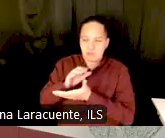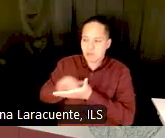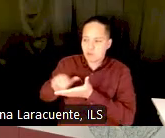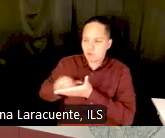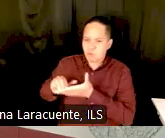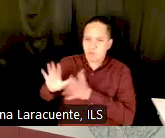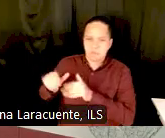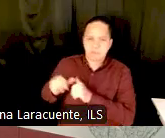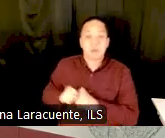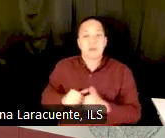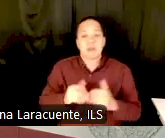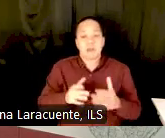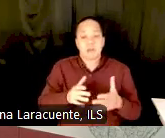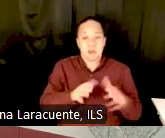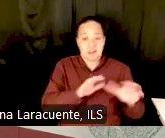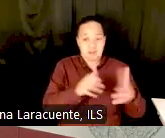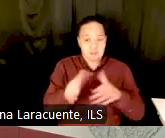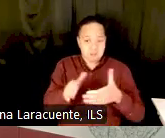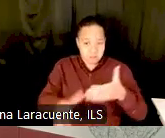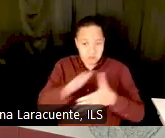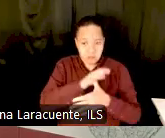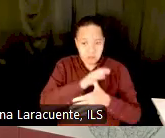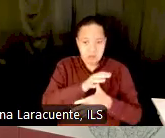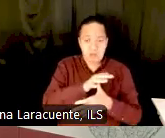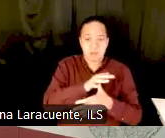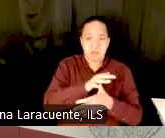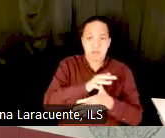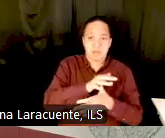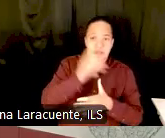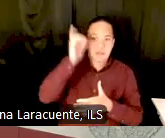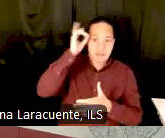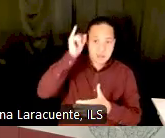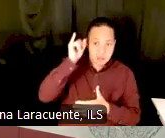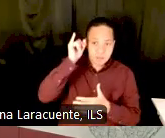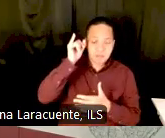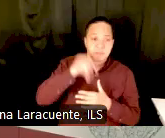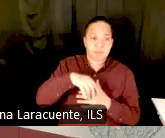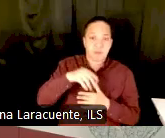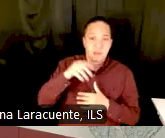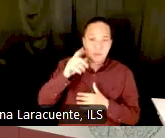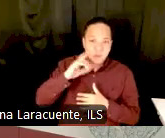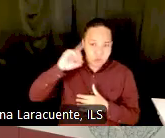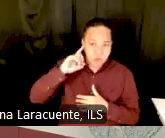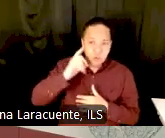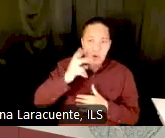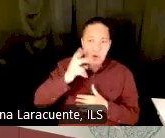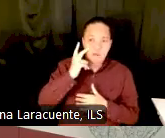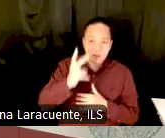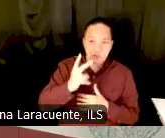las clasificaciones principales pues están, ¿verdad?, la discapacidad intelectual, discapacidad auditiva, visual,